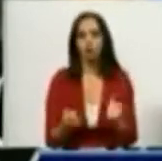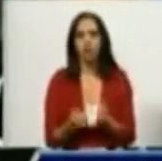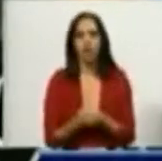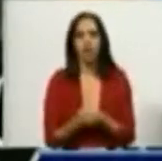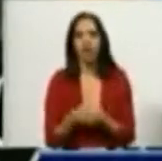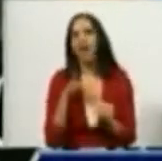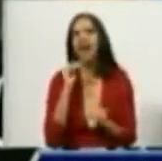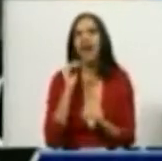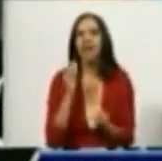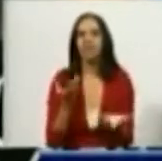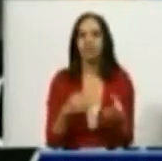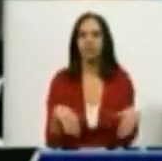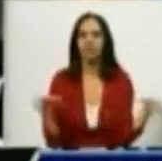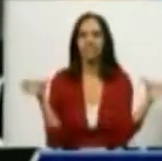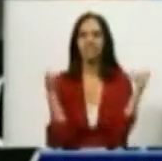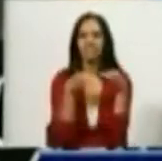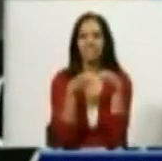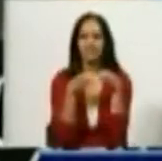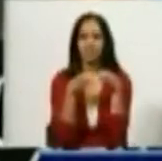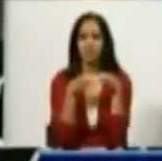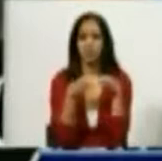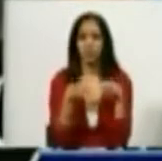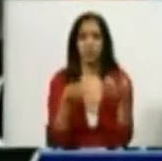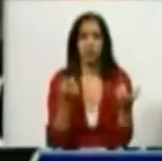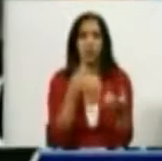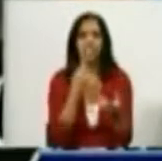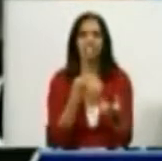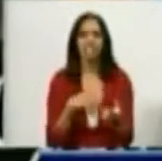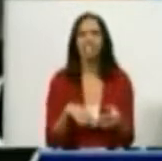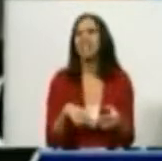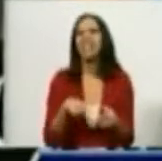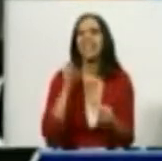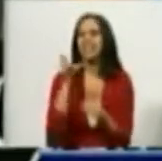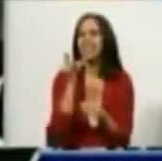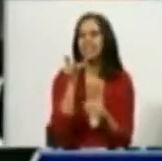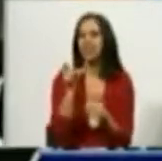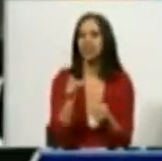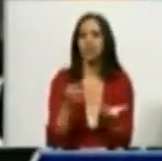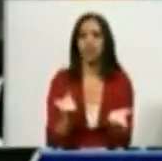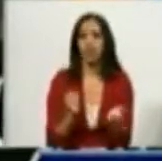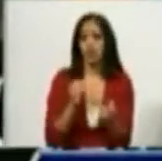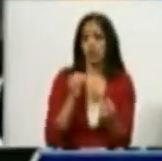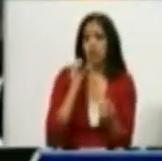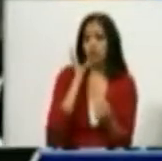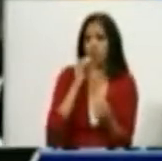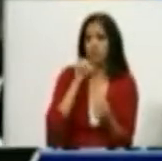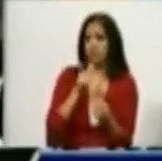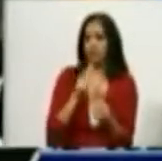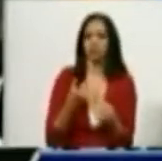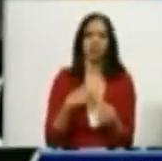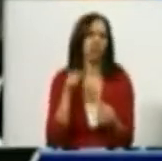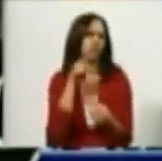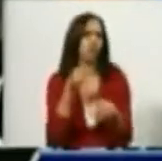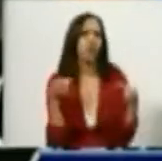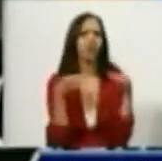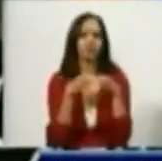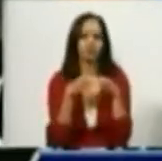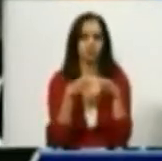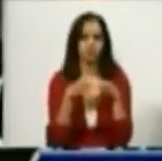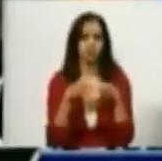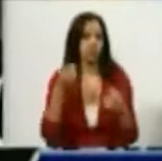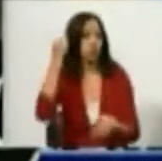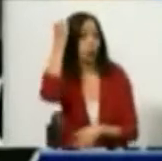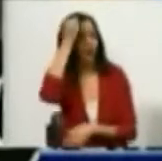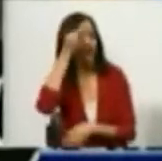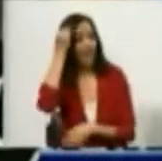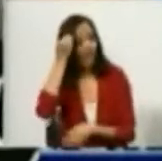ahora ha hablado de una secta de que lo que le critican a él son una secta yo creo que capriles de